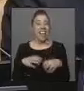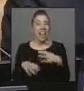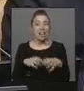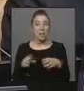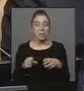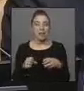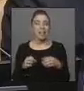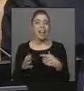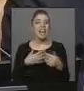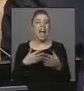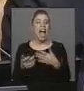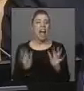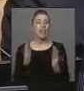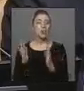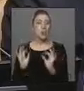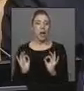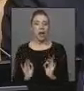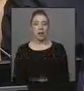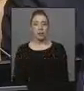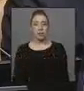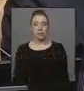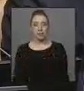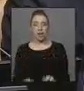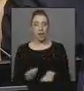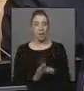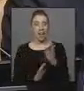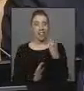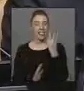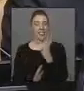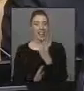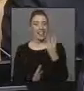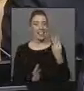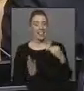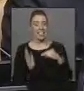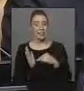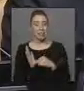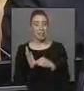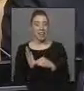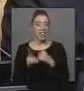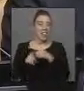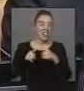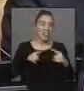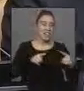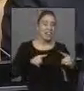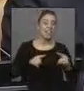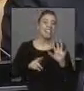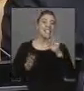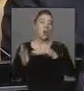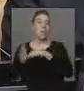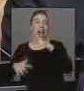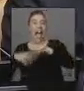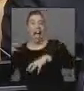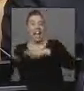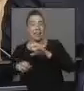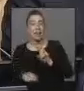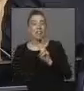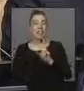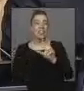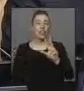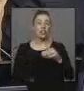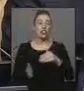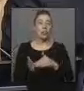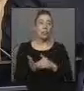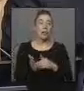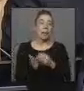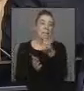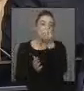en su medio natural. Hoy día son más de 33.000 especies, 5.000 de animales y más de 28.000